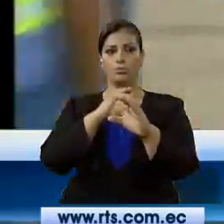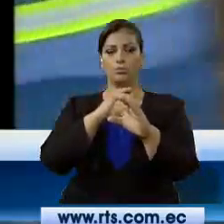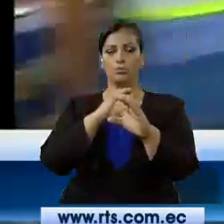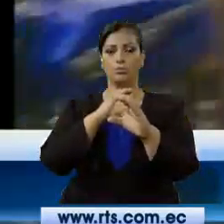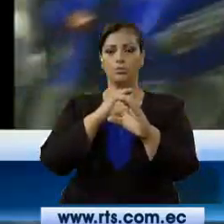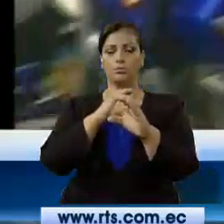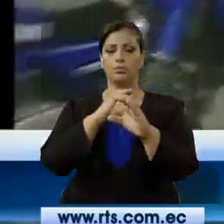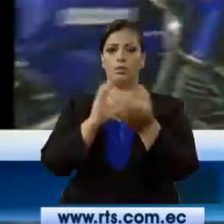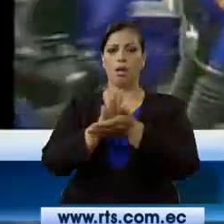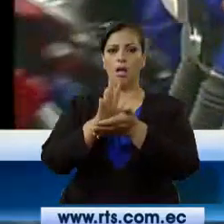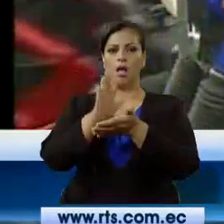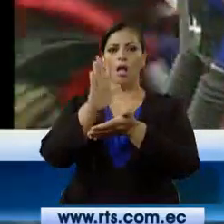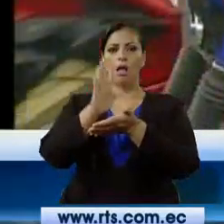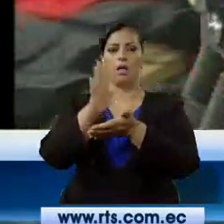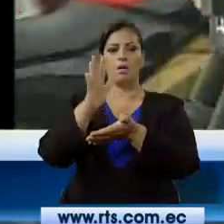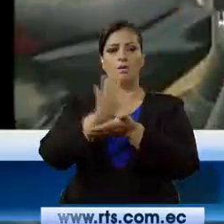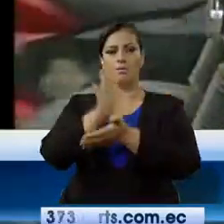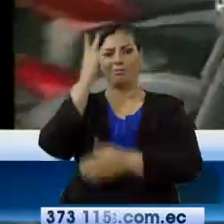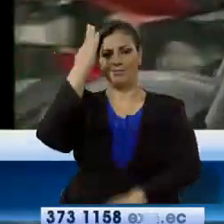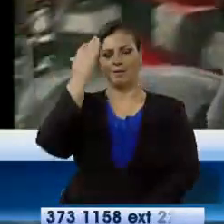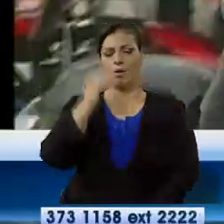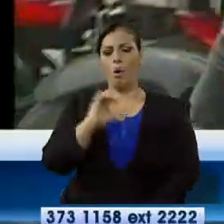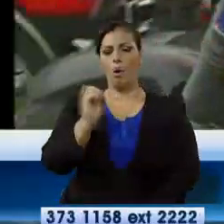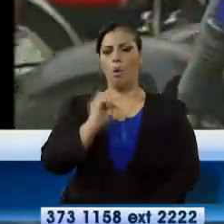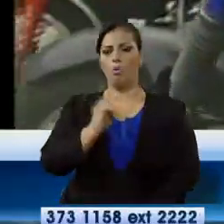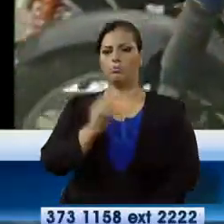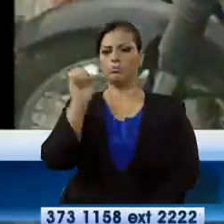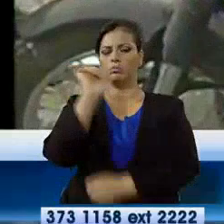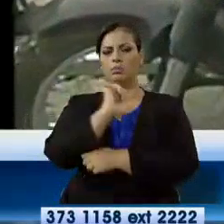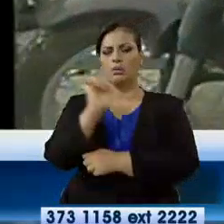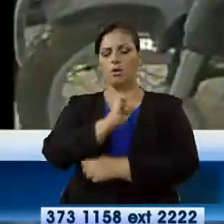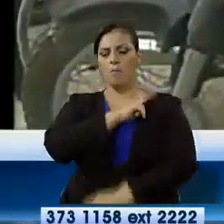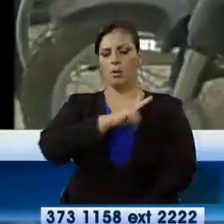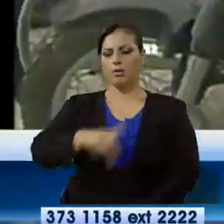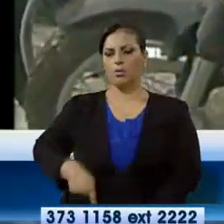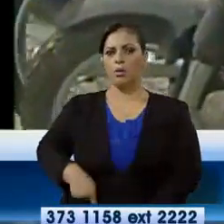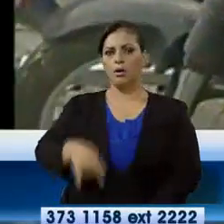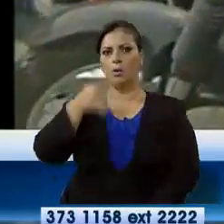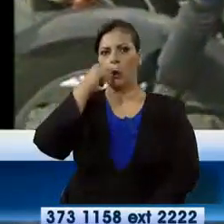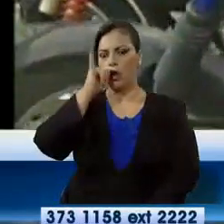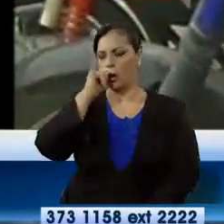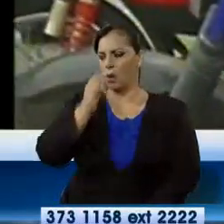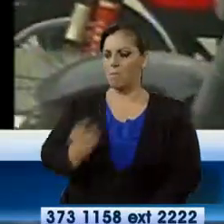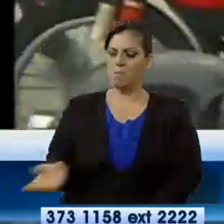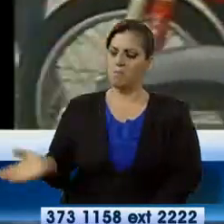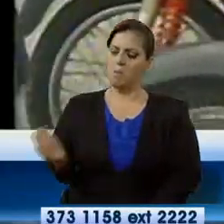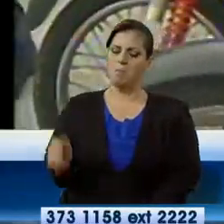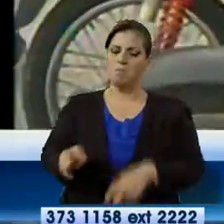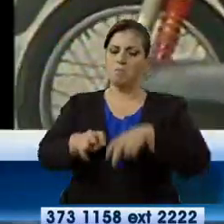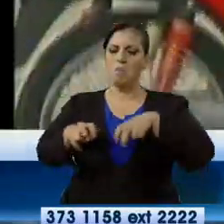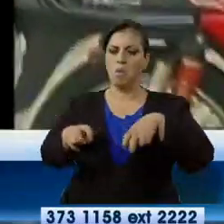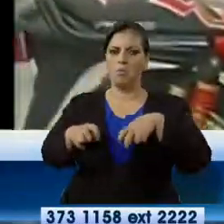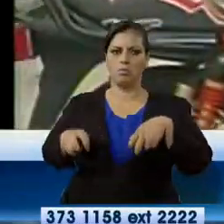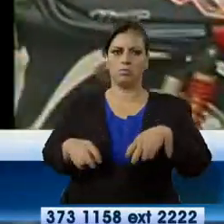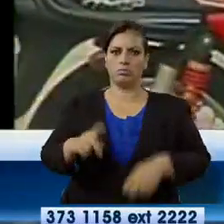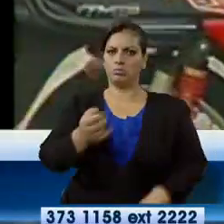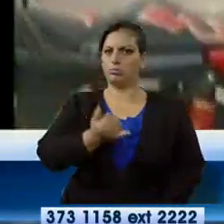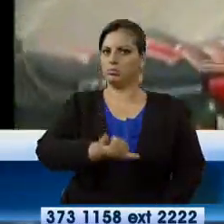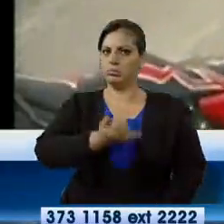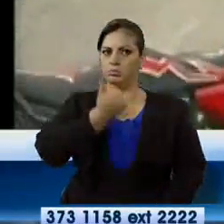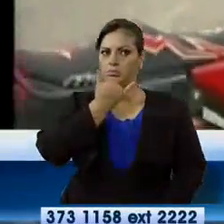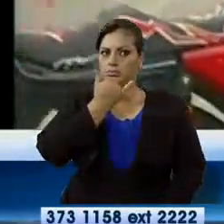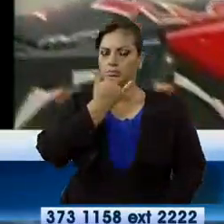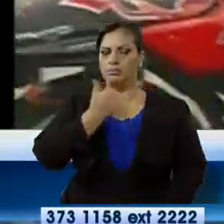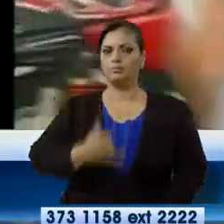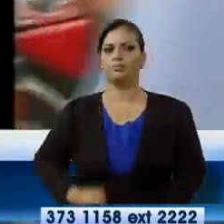a seguir para los conductores cuyos vehículos sean retenidos? Las motos que son por matrículas y placas son llevadas al CRB y allá tendrán que ellos pagar